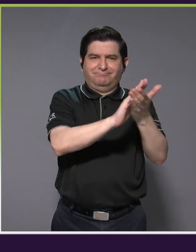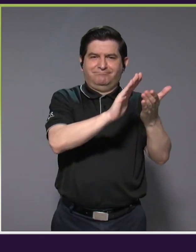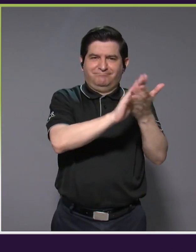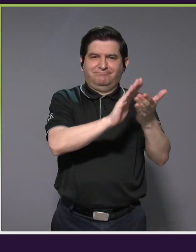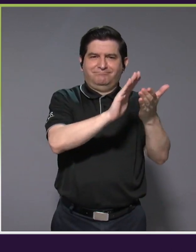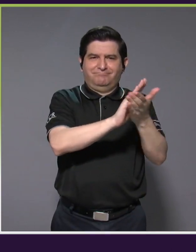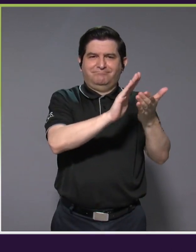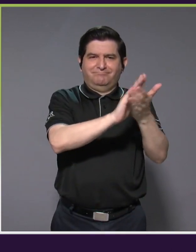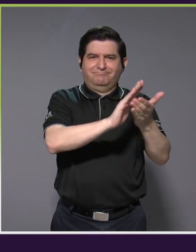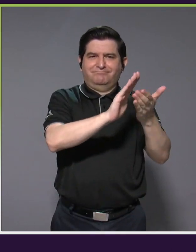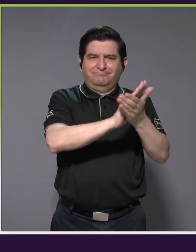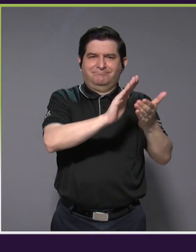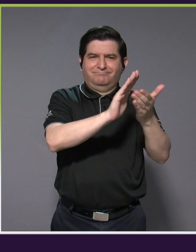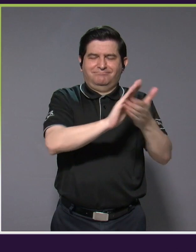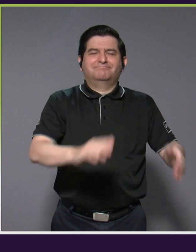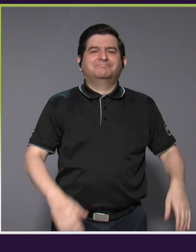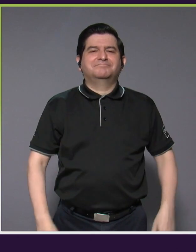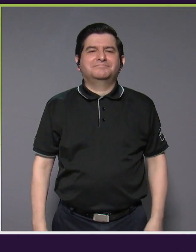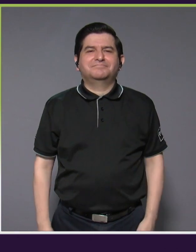Aplaudiendo.